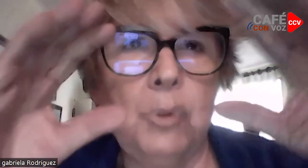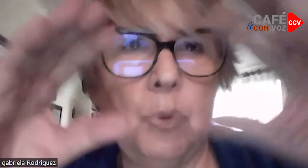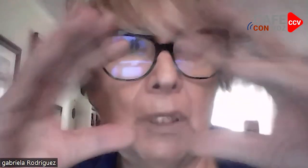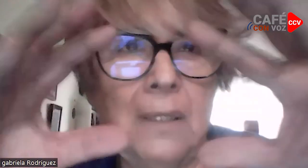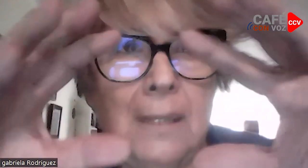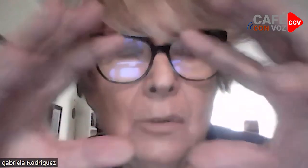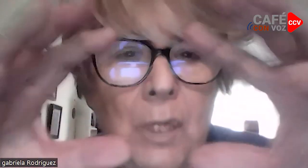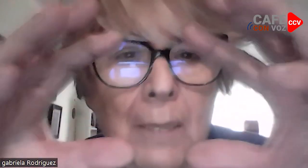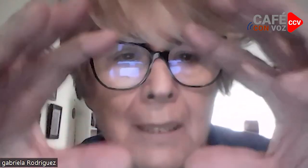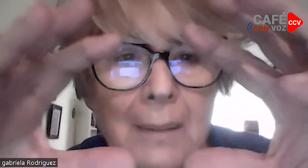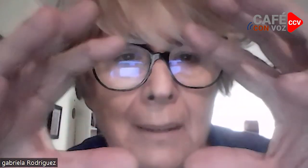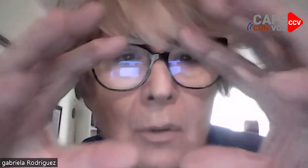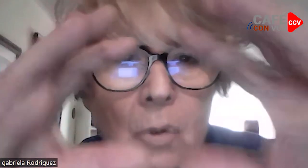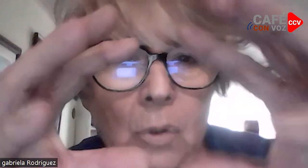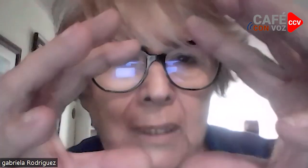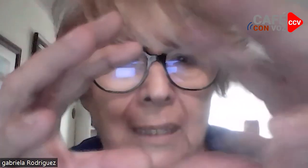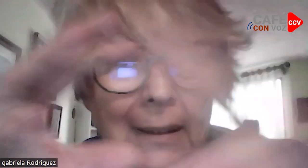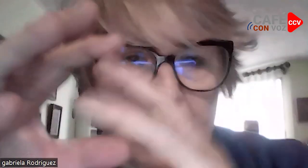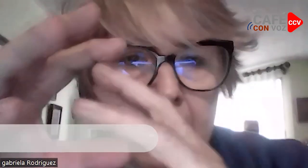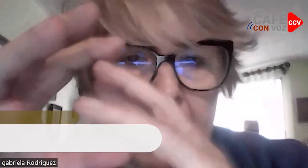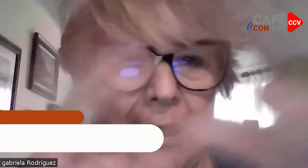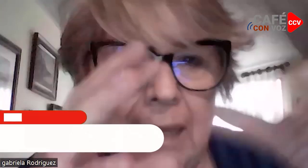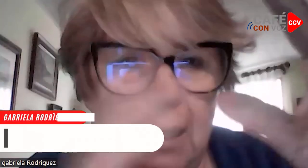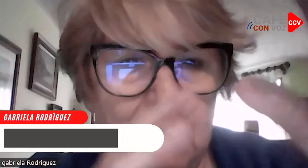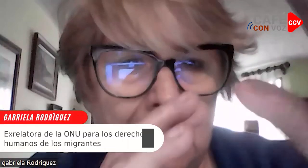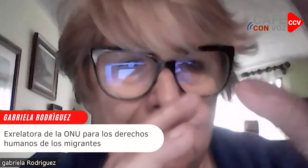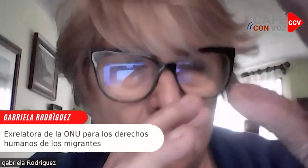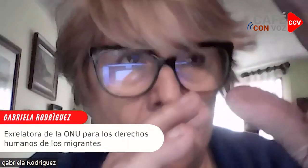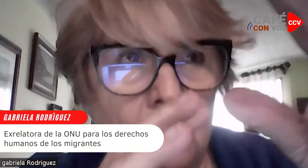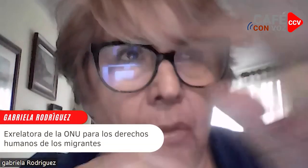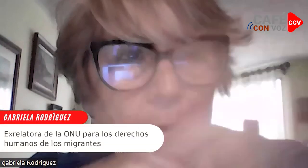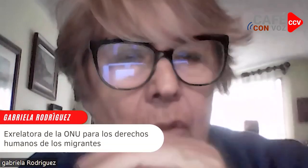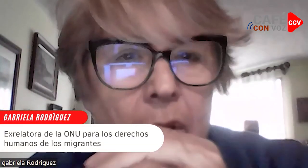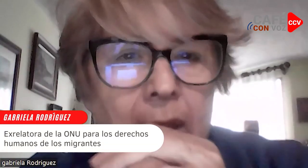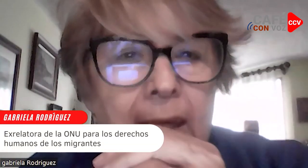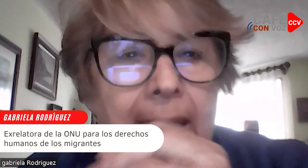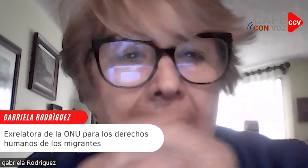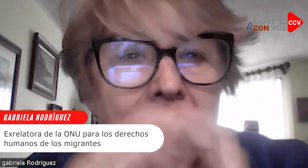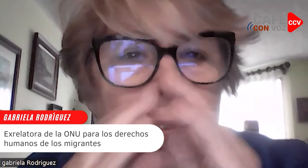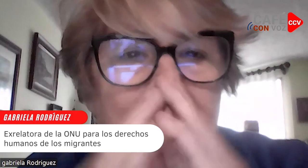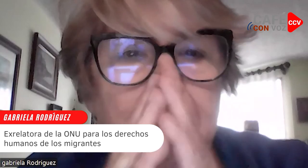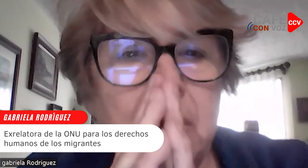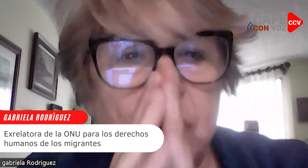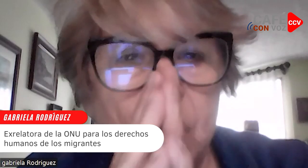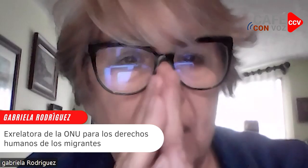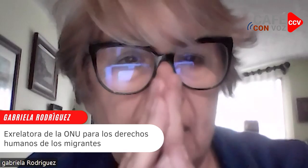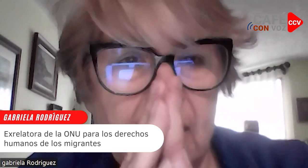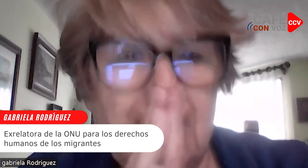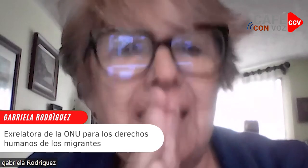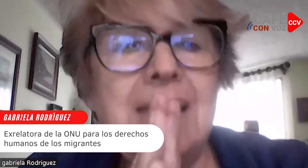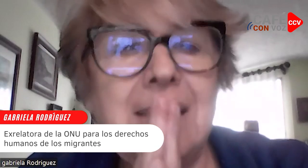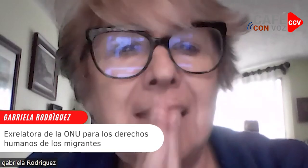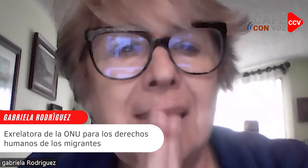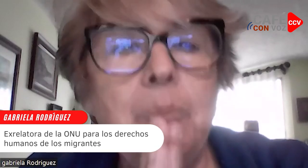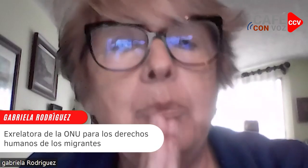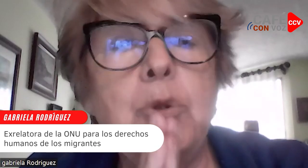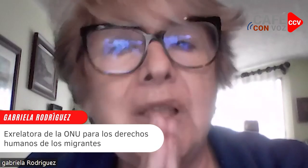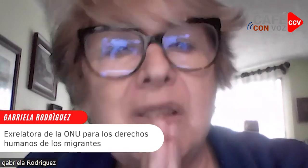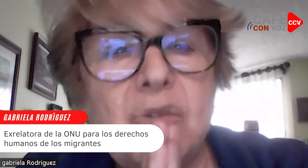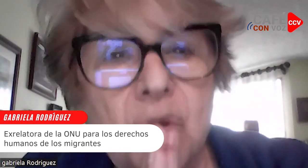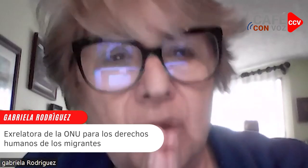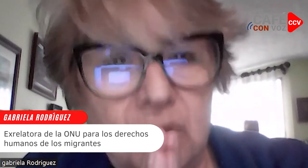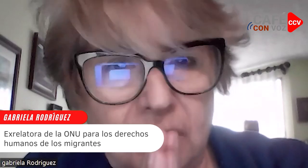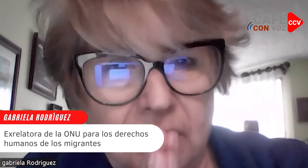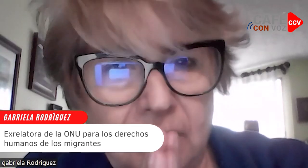tan absolutista solamente contra el tema migración no es que hay personas que necesitan